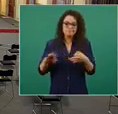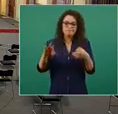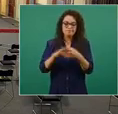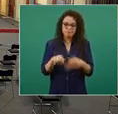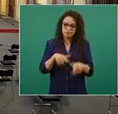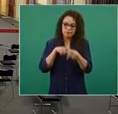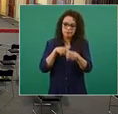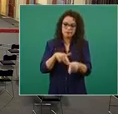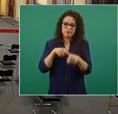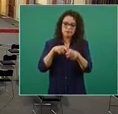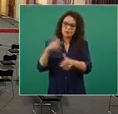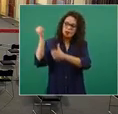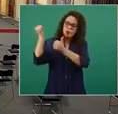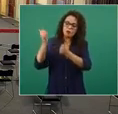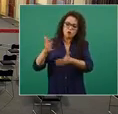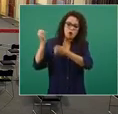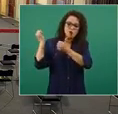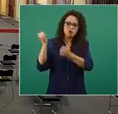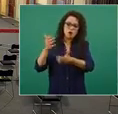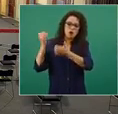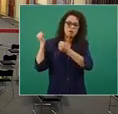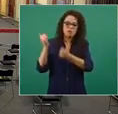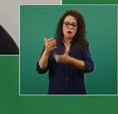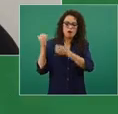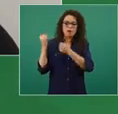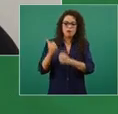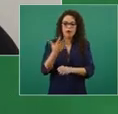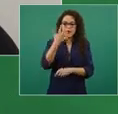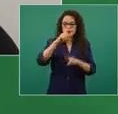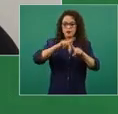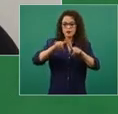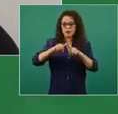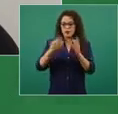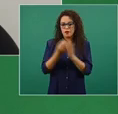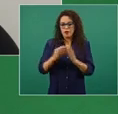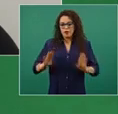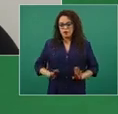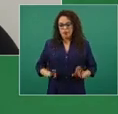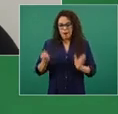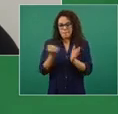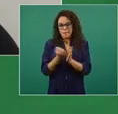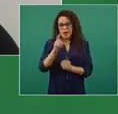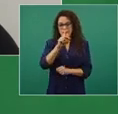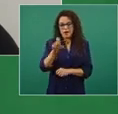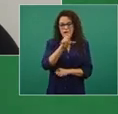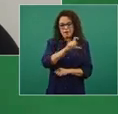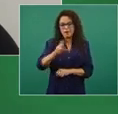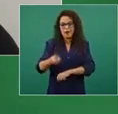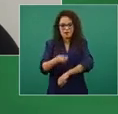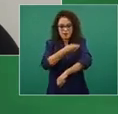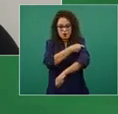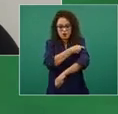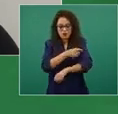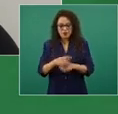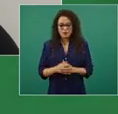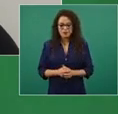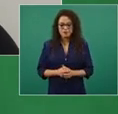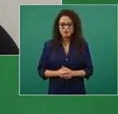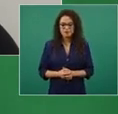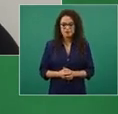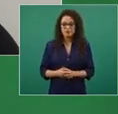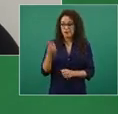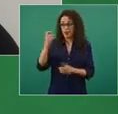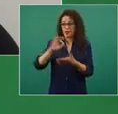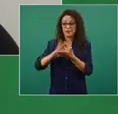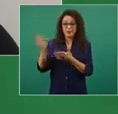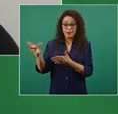permanente, de embarques de vacuna, de estos 5 tipos de vacuna y marcas que tenemos hasta el momento, pues que han permitido obviamente que esta